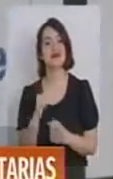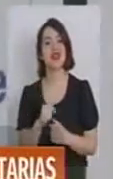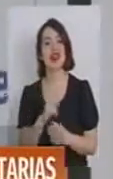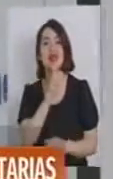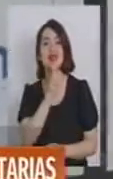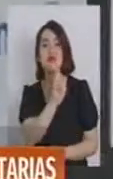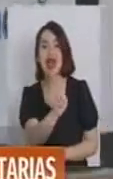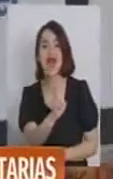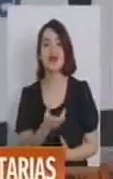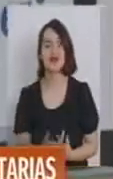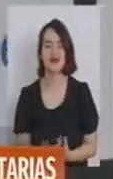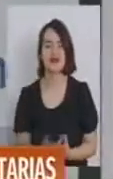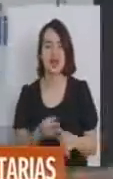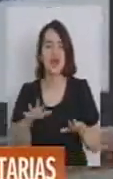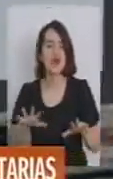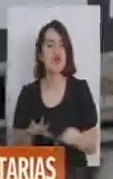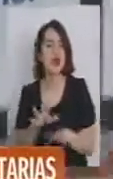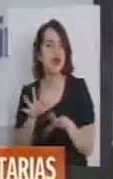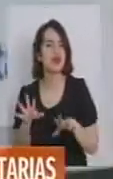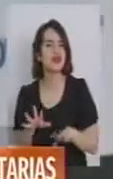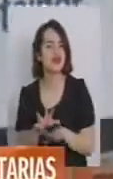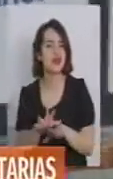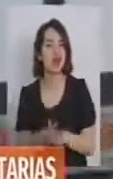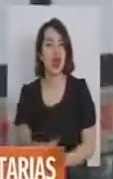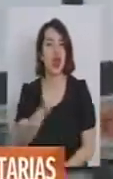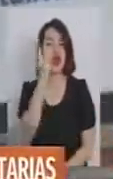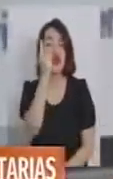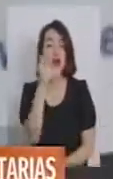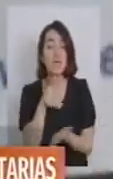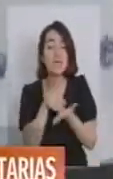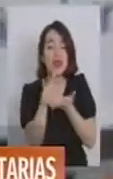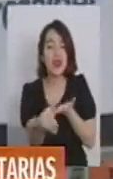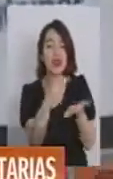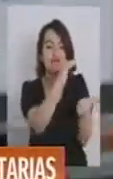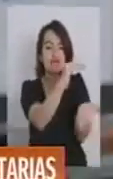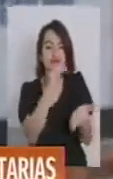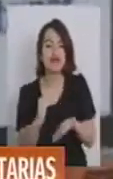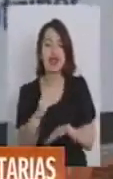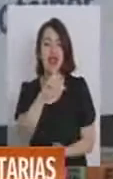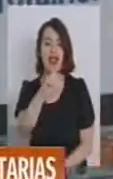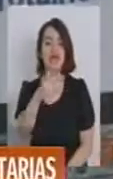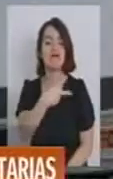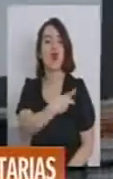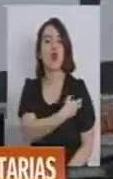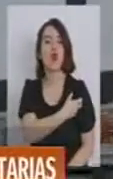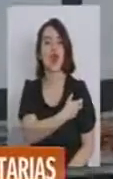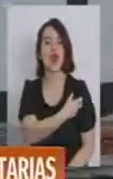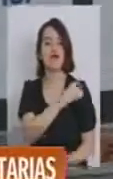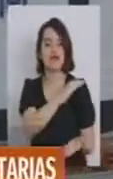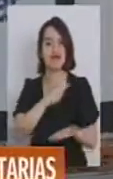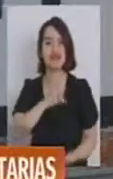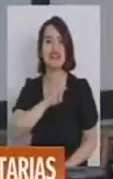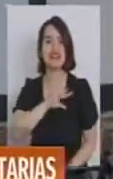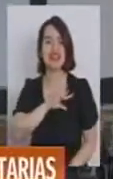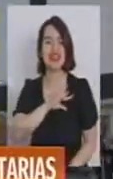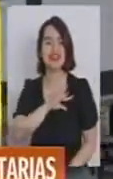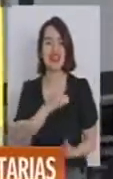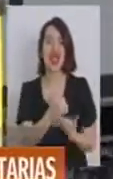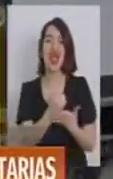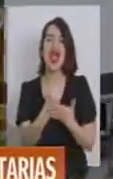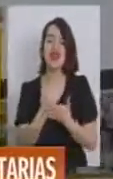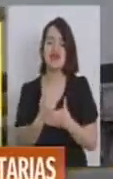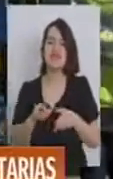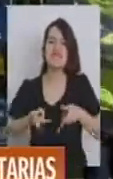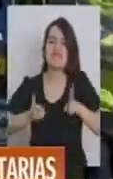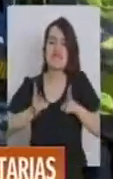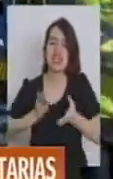los frutos de ese esfuerzo, con estas 2 millones de dosis de vacuna que llegan hoy a nuestro país y que nos permite iniciar